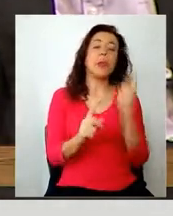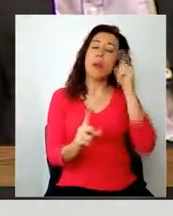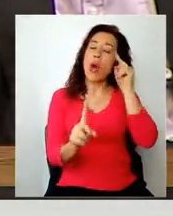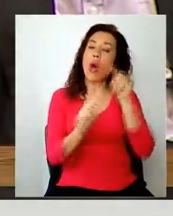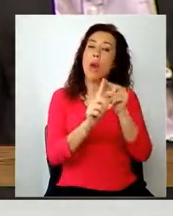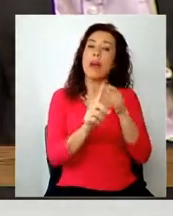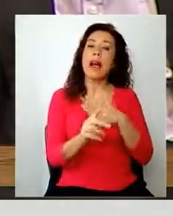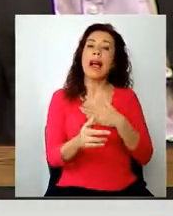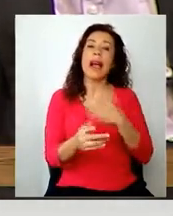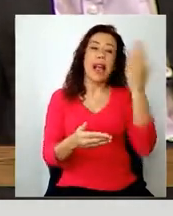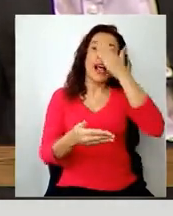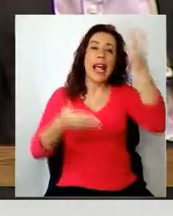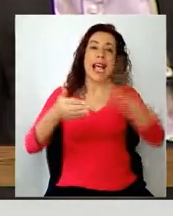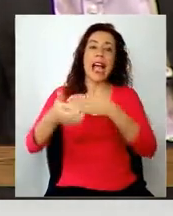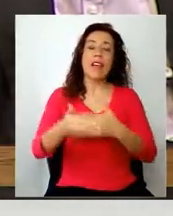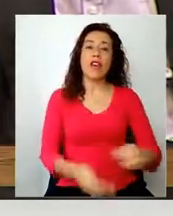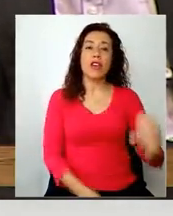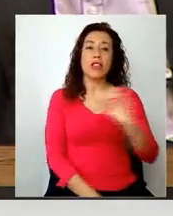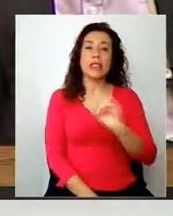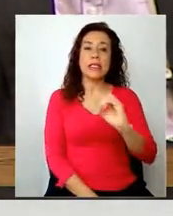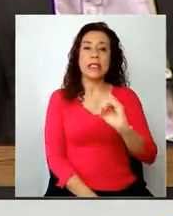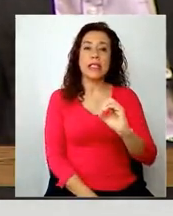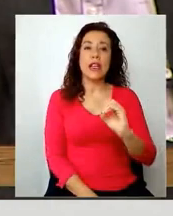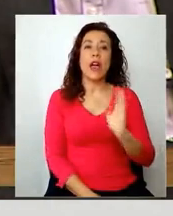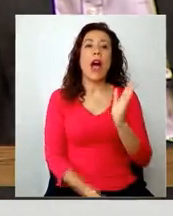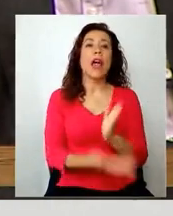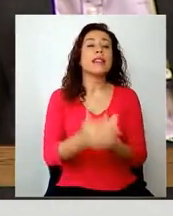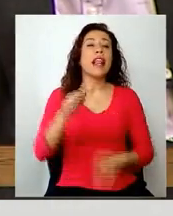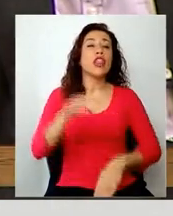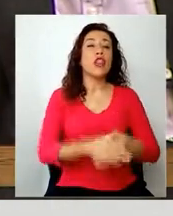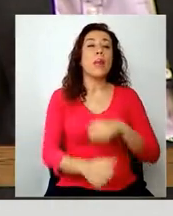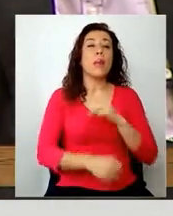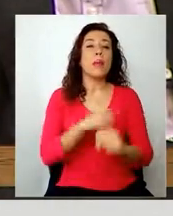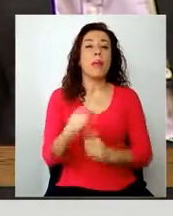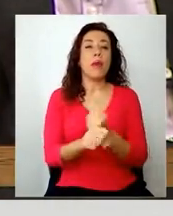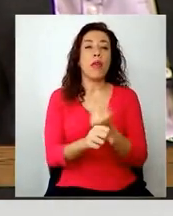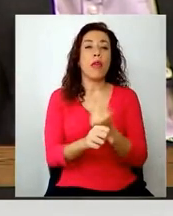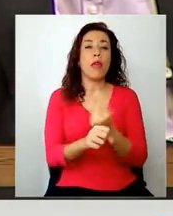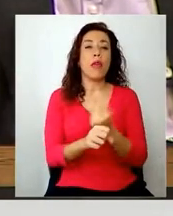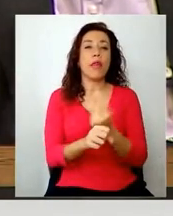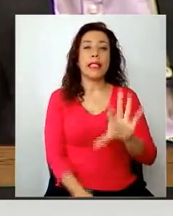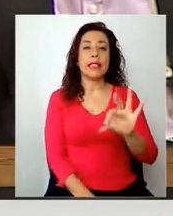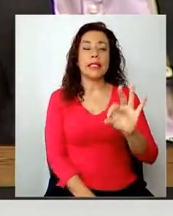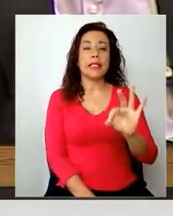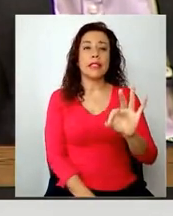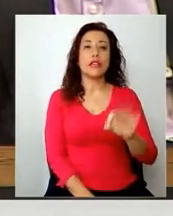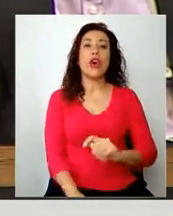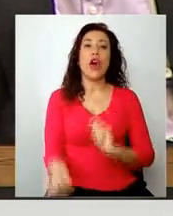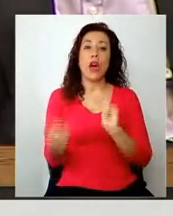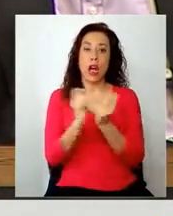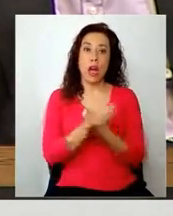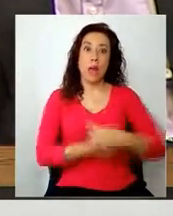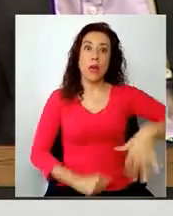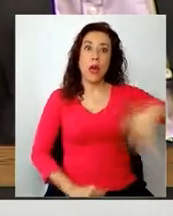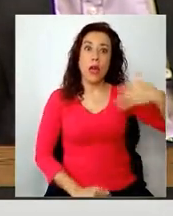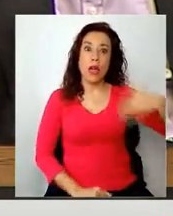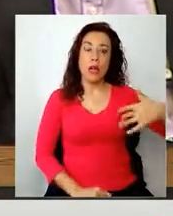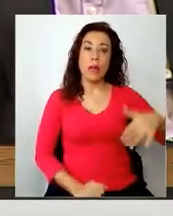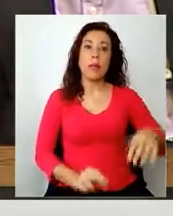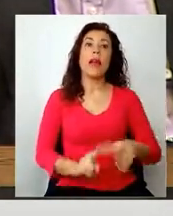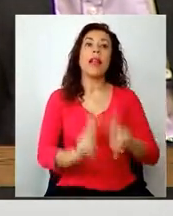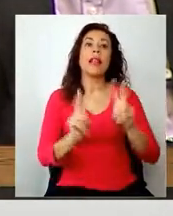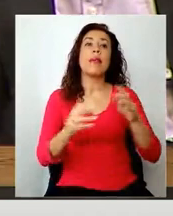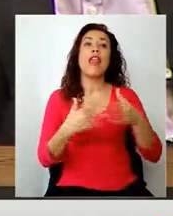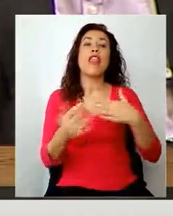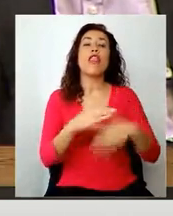neutralidad a más tardar al año 2050 es decir un cambio importante en nuestra matriz energética pero